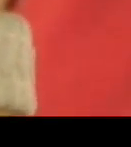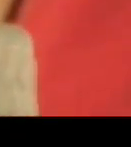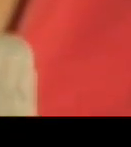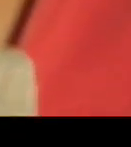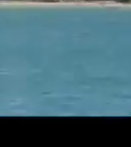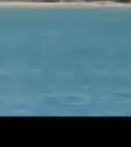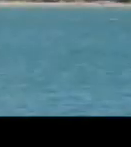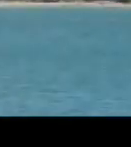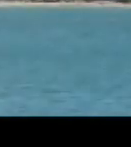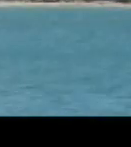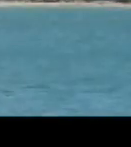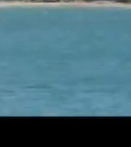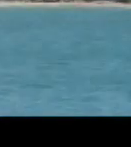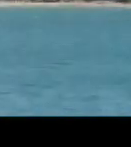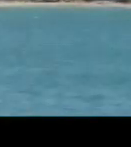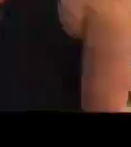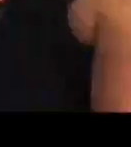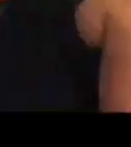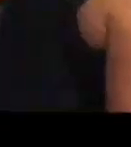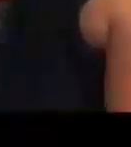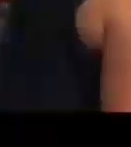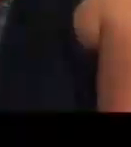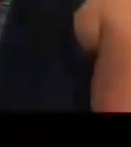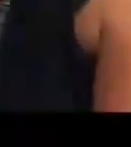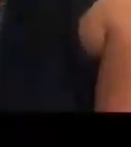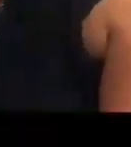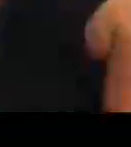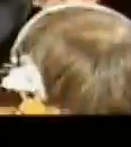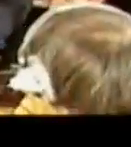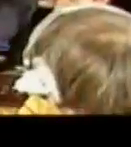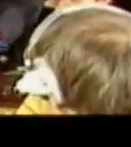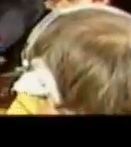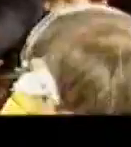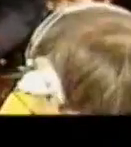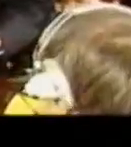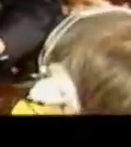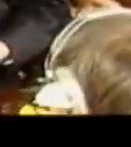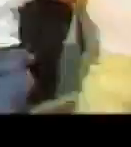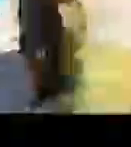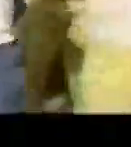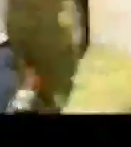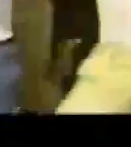Su desarrollo. El colapso del sistema de energía. Economía y política.